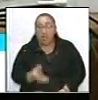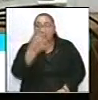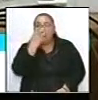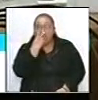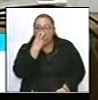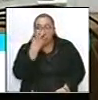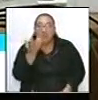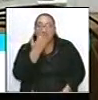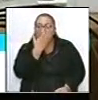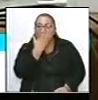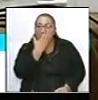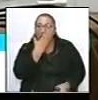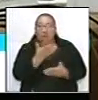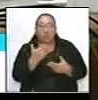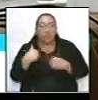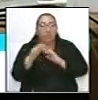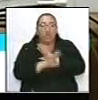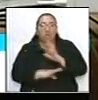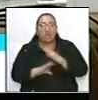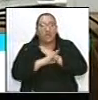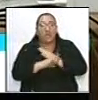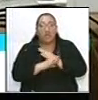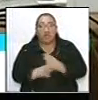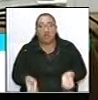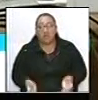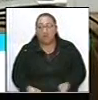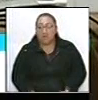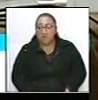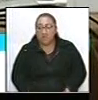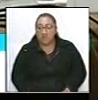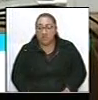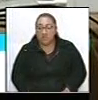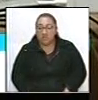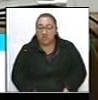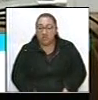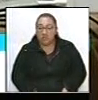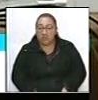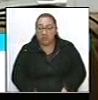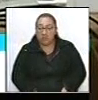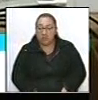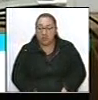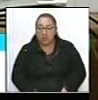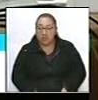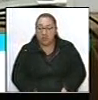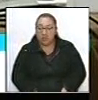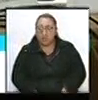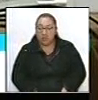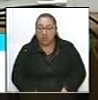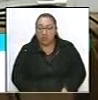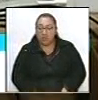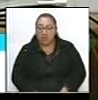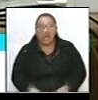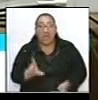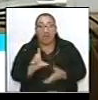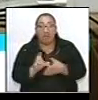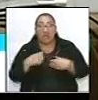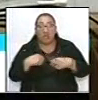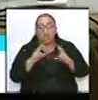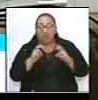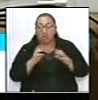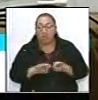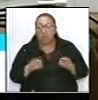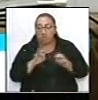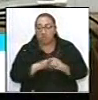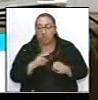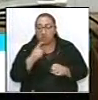mascarillas, con los elementos de protección y defensa o las armas menos letales. En Lima tuvimos una experiencia muy interesante al respecto, que no